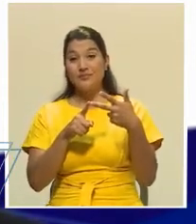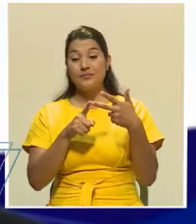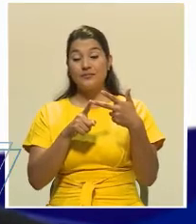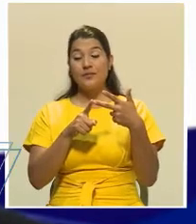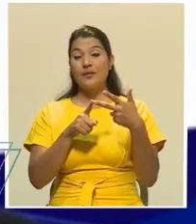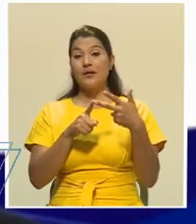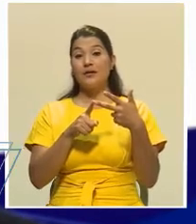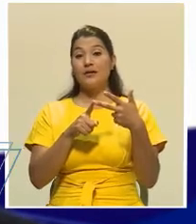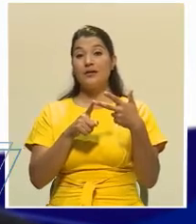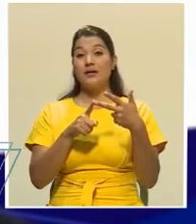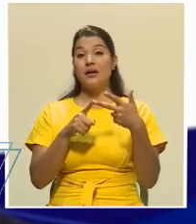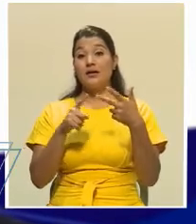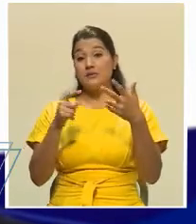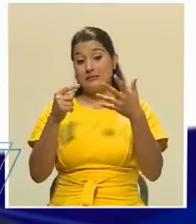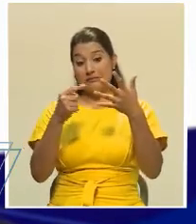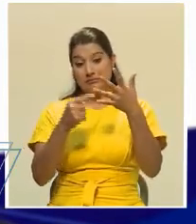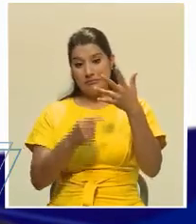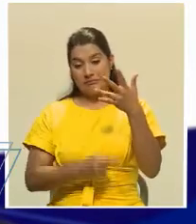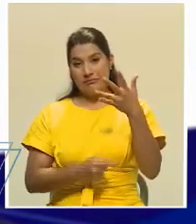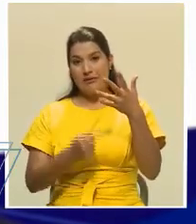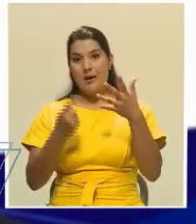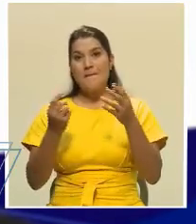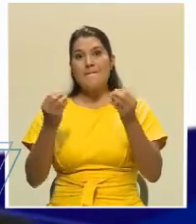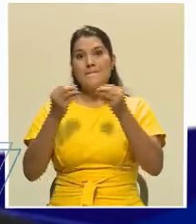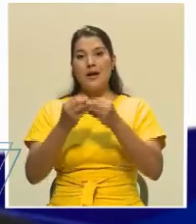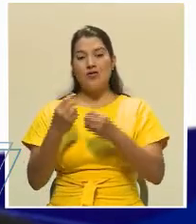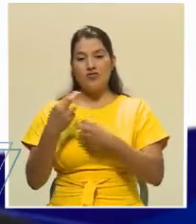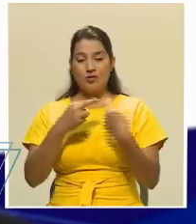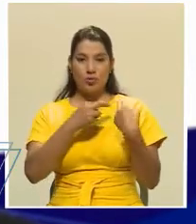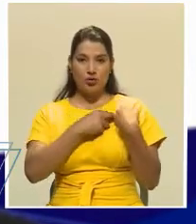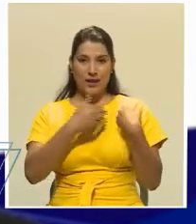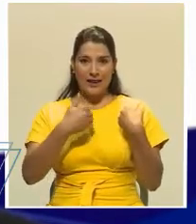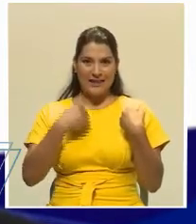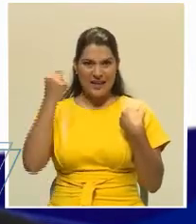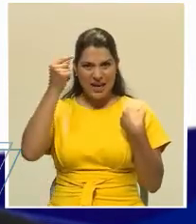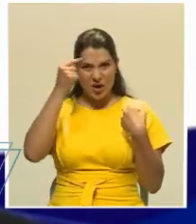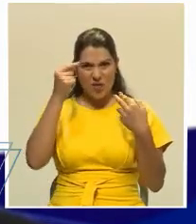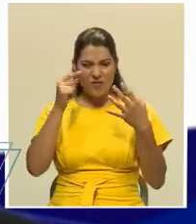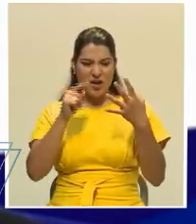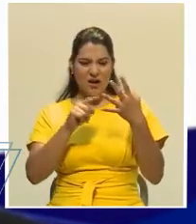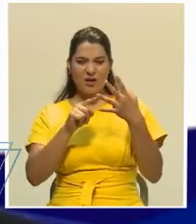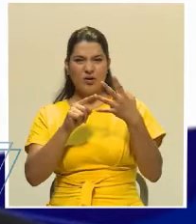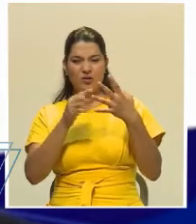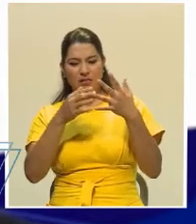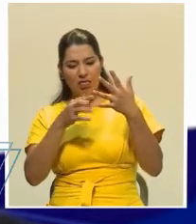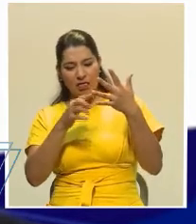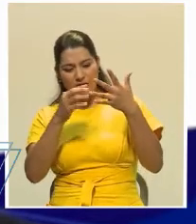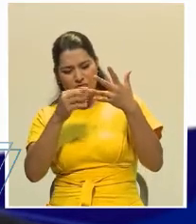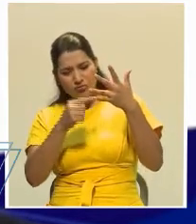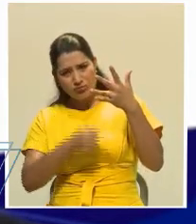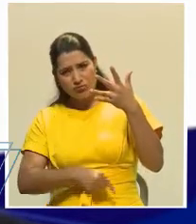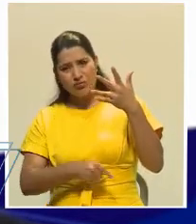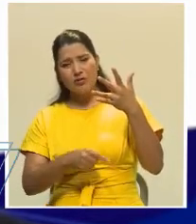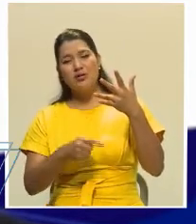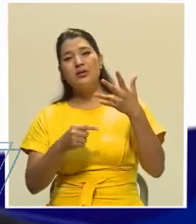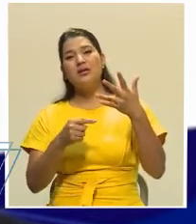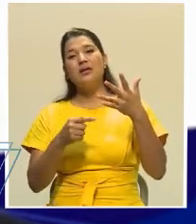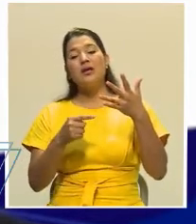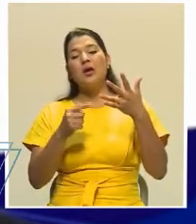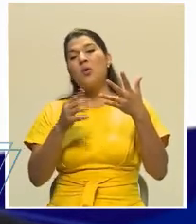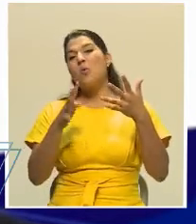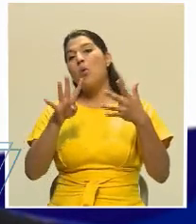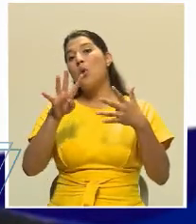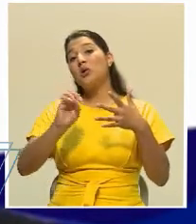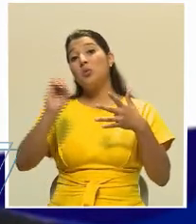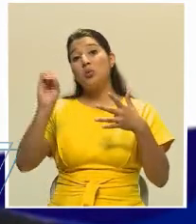las, responsabilidades que tiene el gobierno, queda alrededor de un 4%